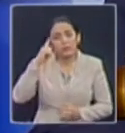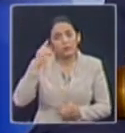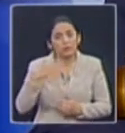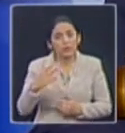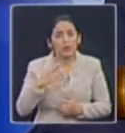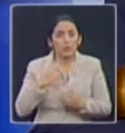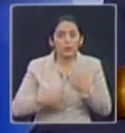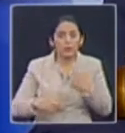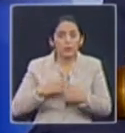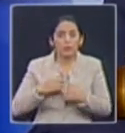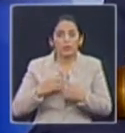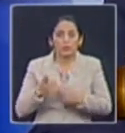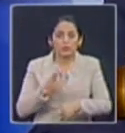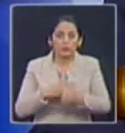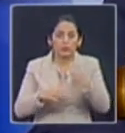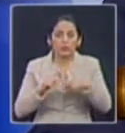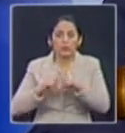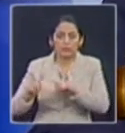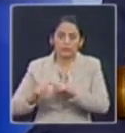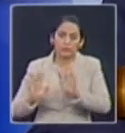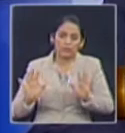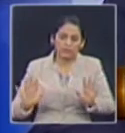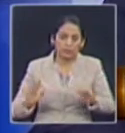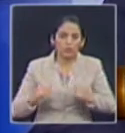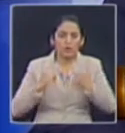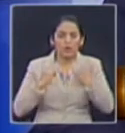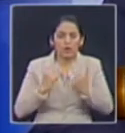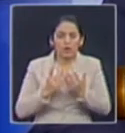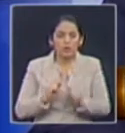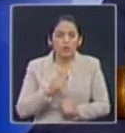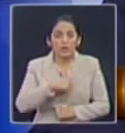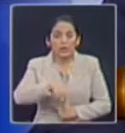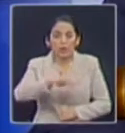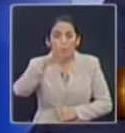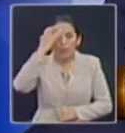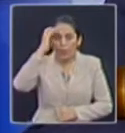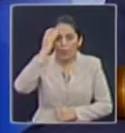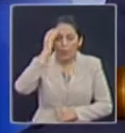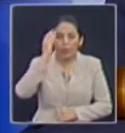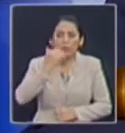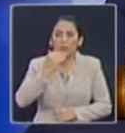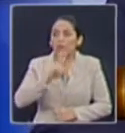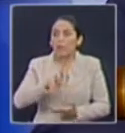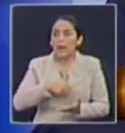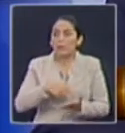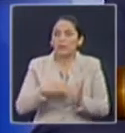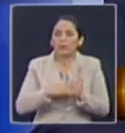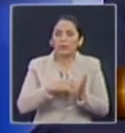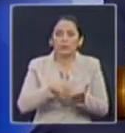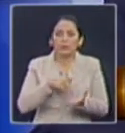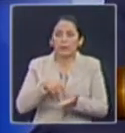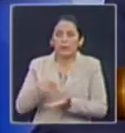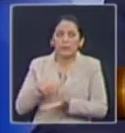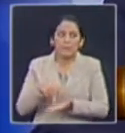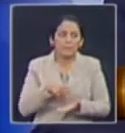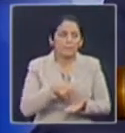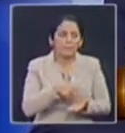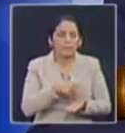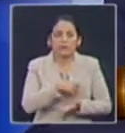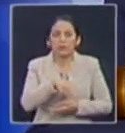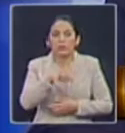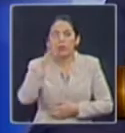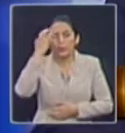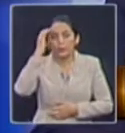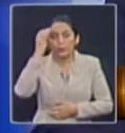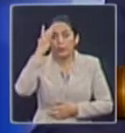pérdida de liquidez. Entonces lo que se está queriendo, creo yo, es incentivar obviamente pues que aumente esta velocidad de circulación del dinero para que